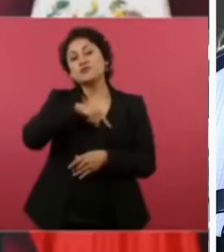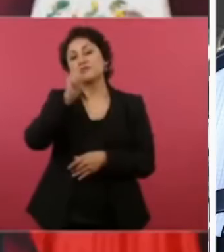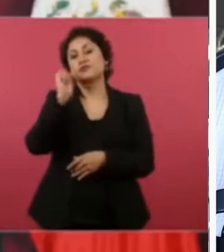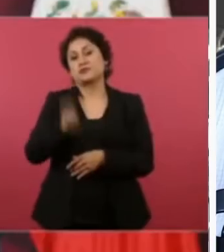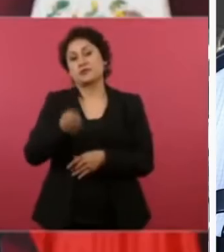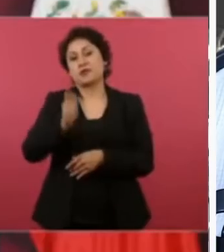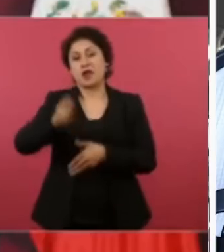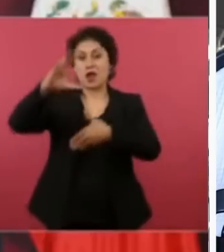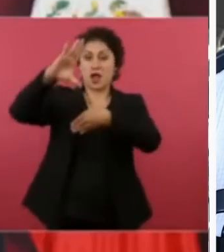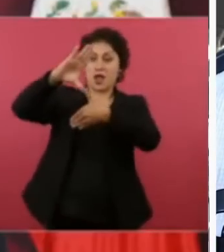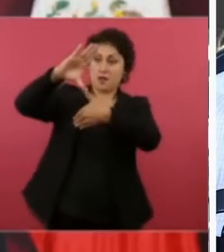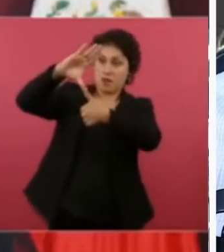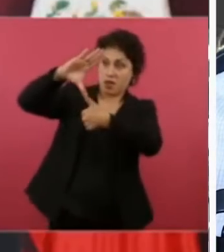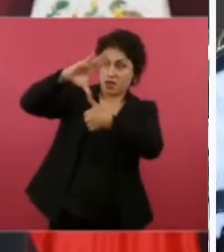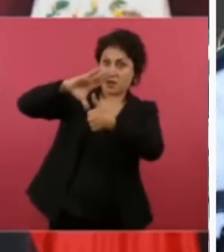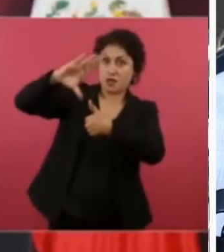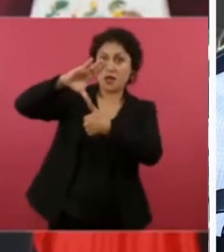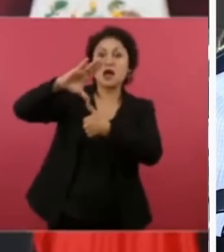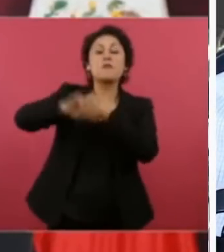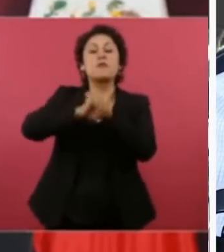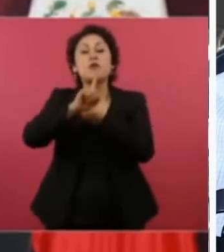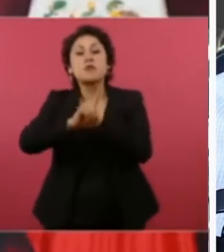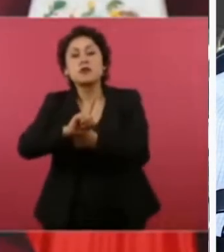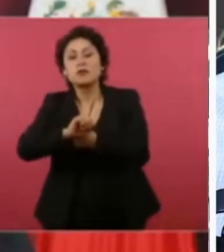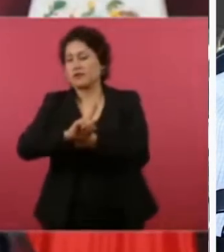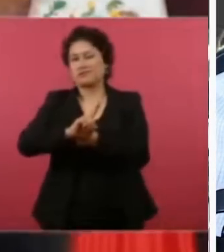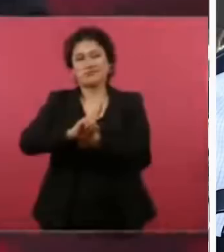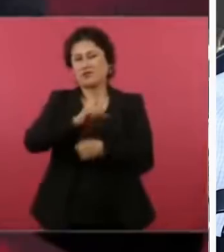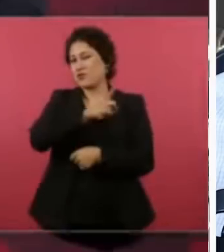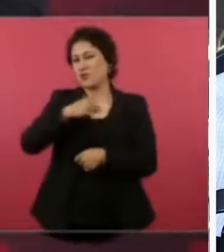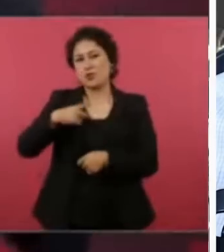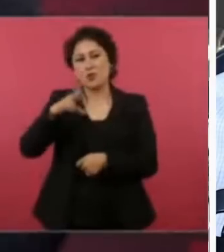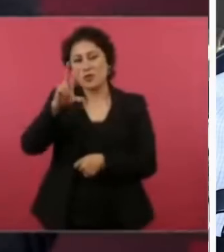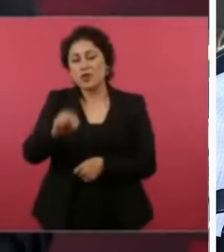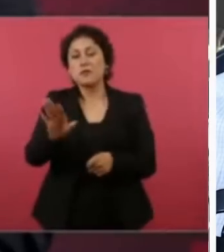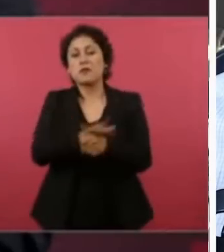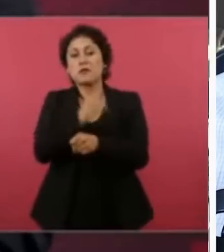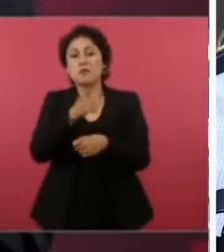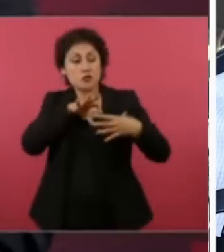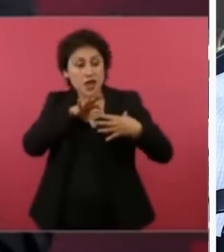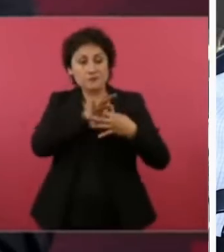Norte, porque nos complementamos. Eso ya no funciona.